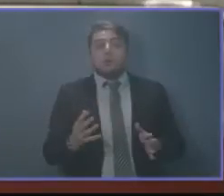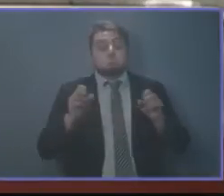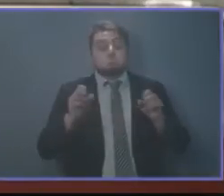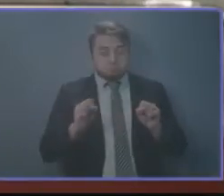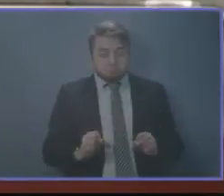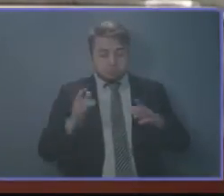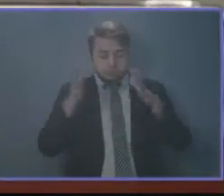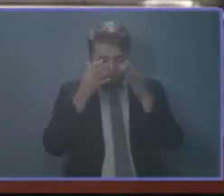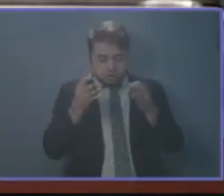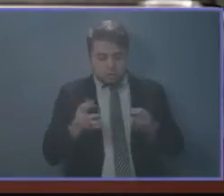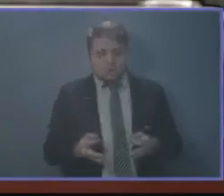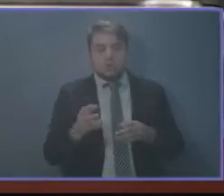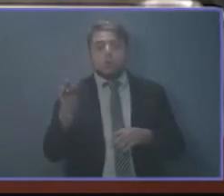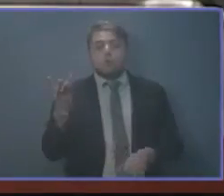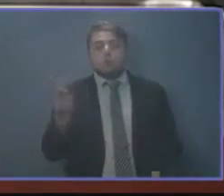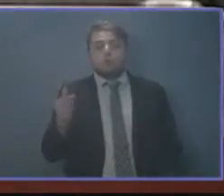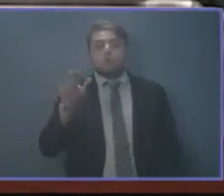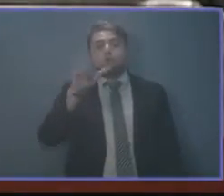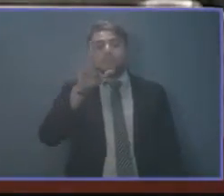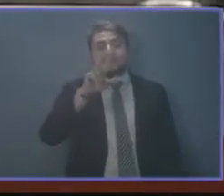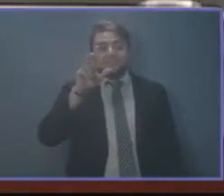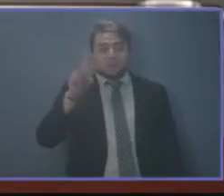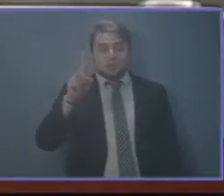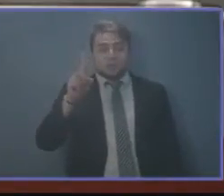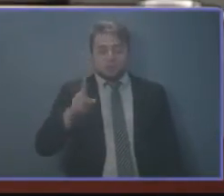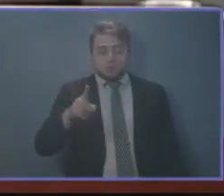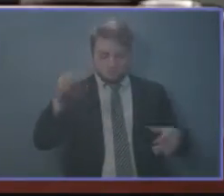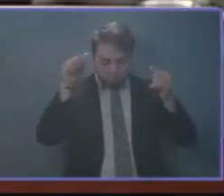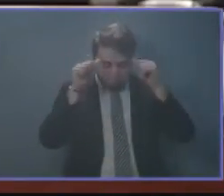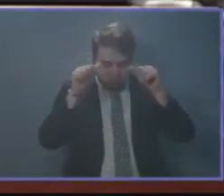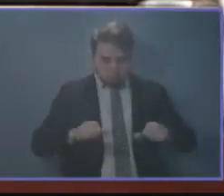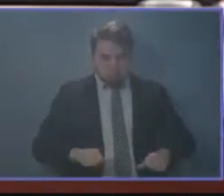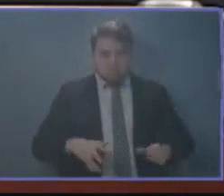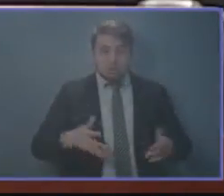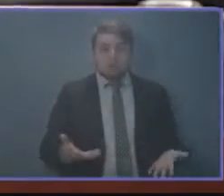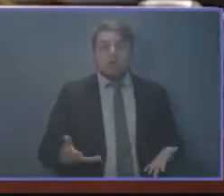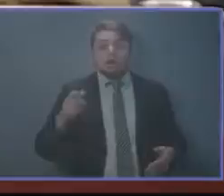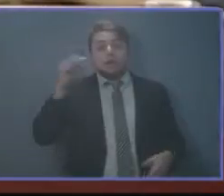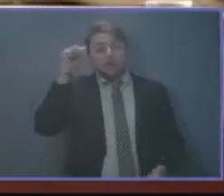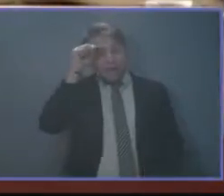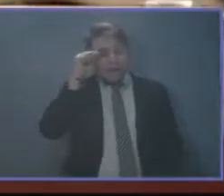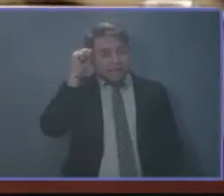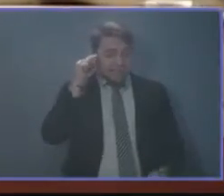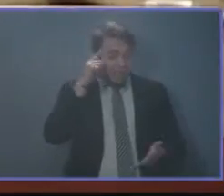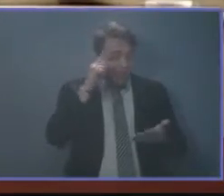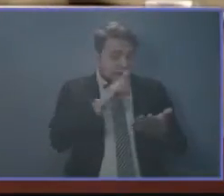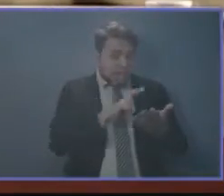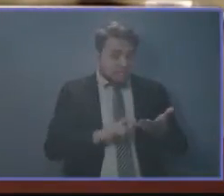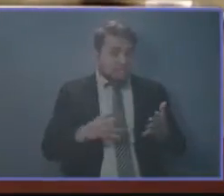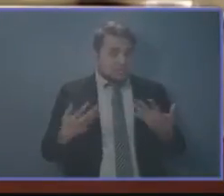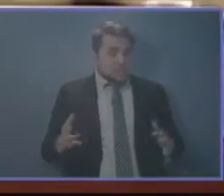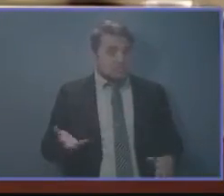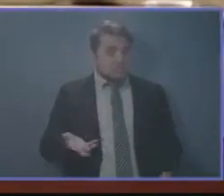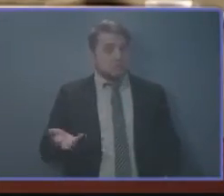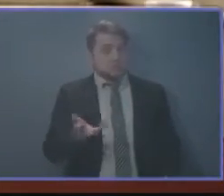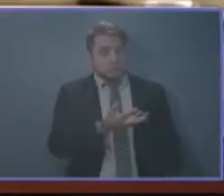número 31 favorable. En el análisis y discusión que tuvimos en la